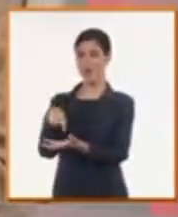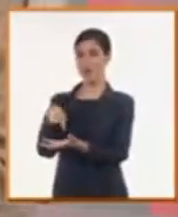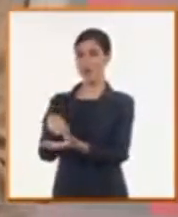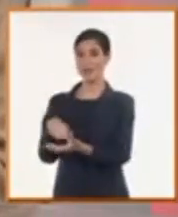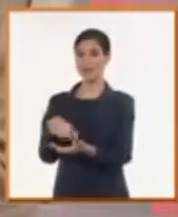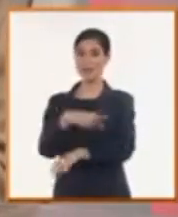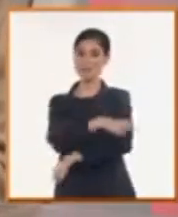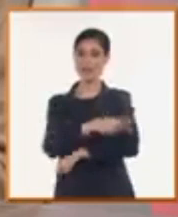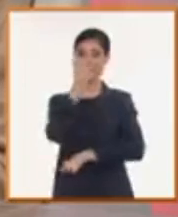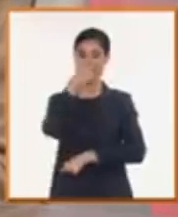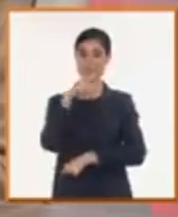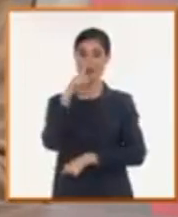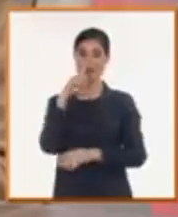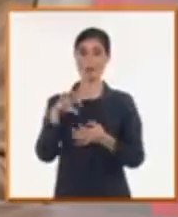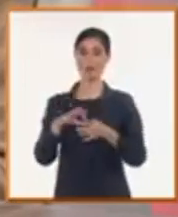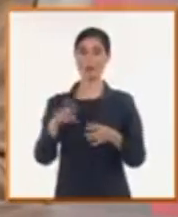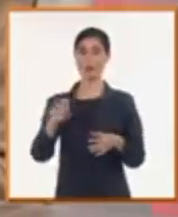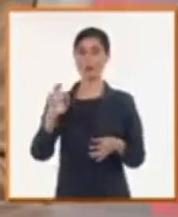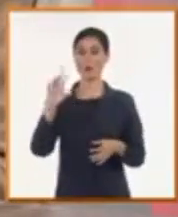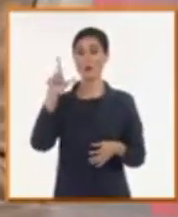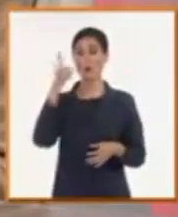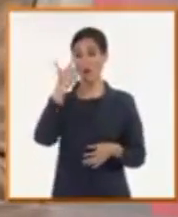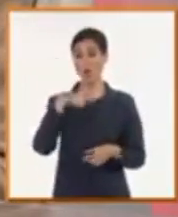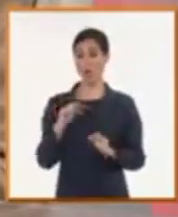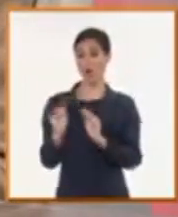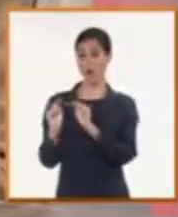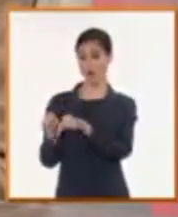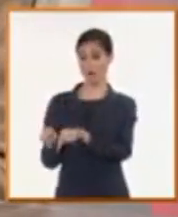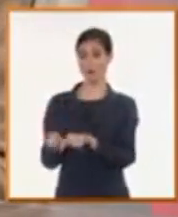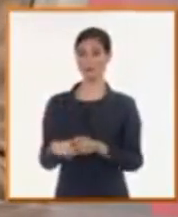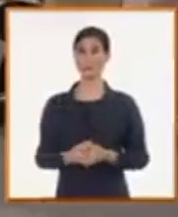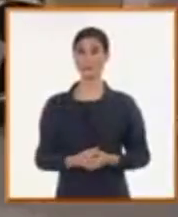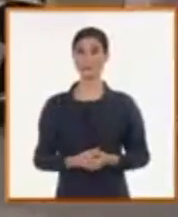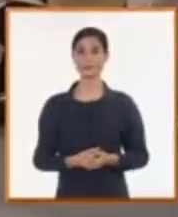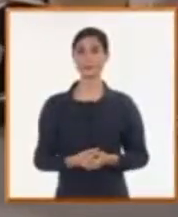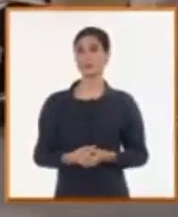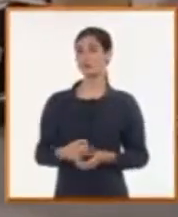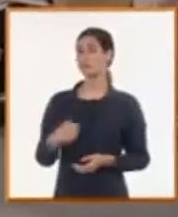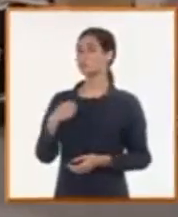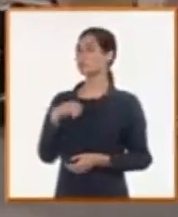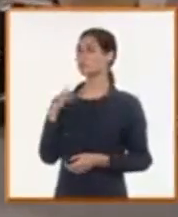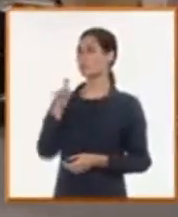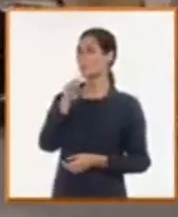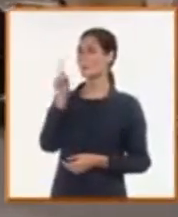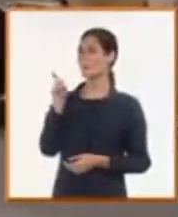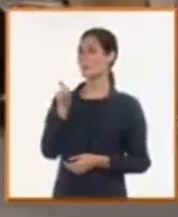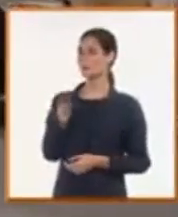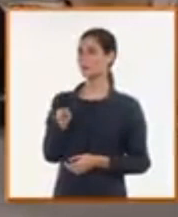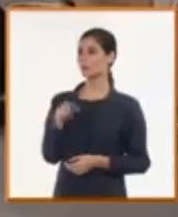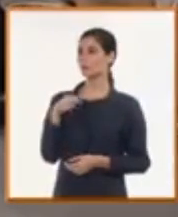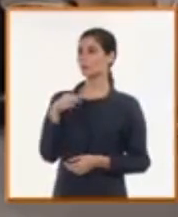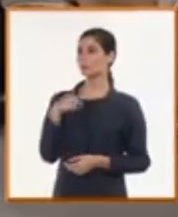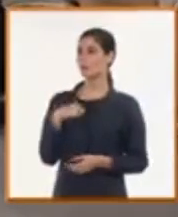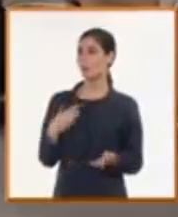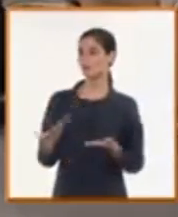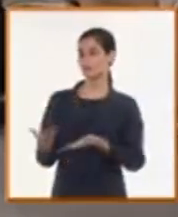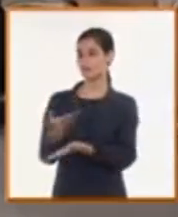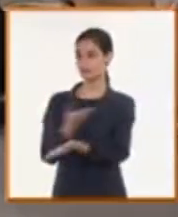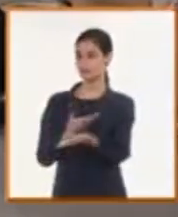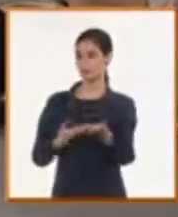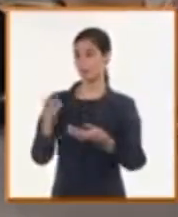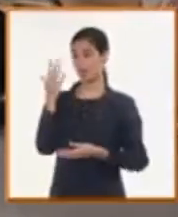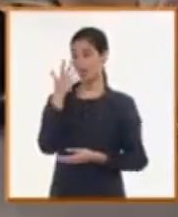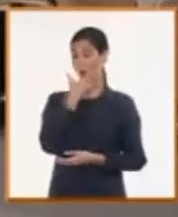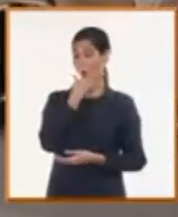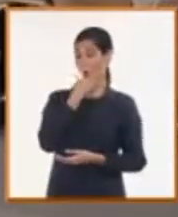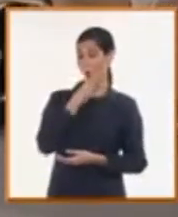Quiero hacer una precisión. Yo estuve, mientras preparaba el programa, conversando con personas muy jóvenes. Sí. Les decía, ¿saben